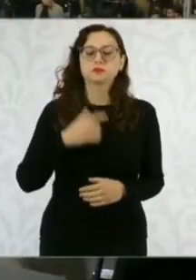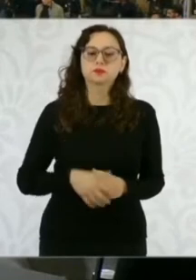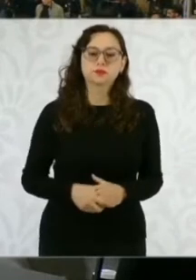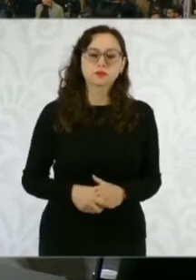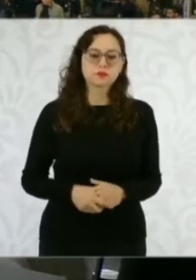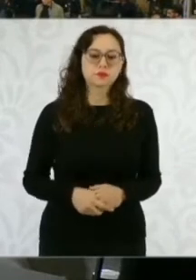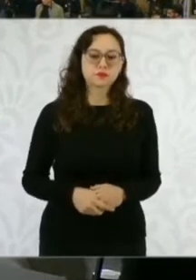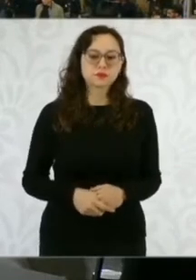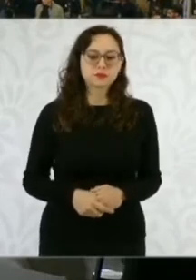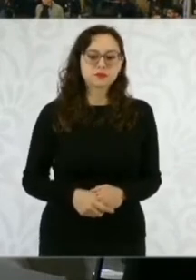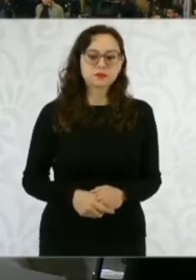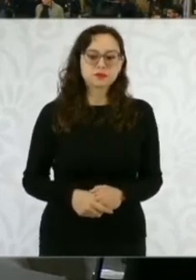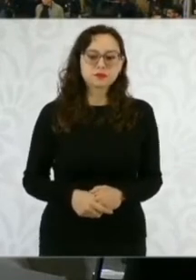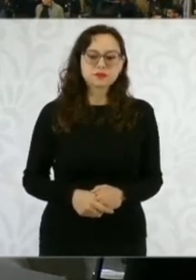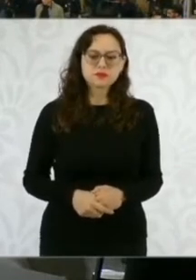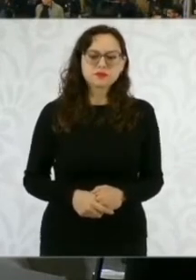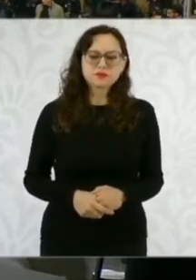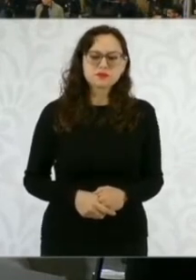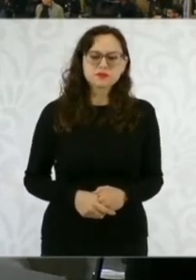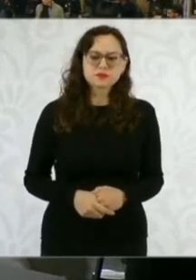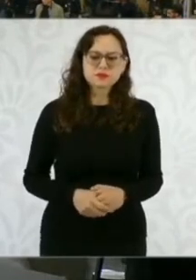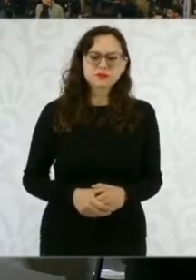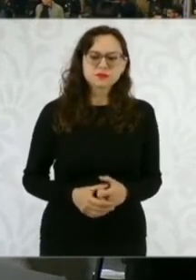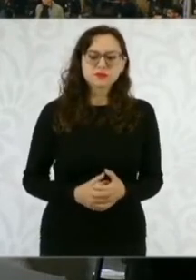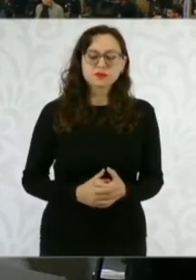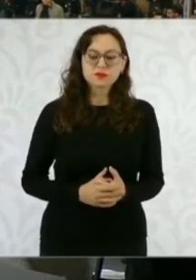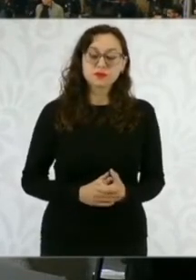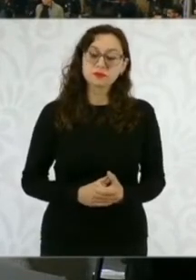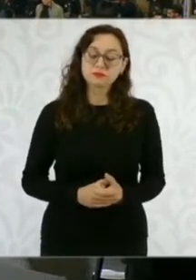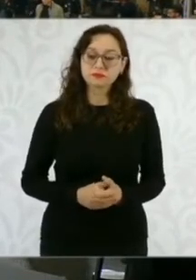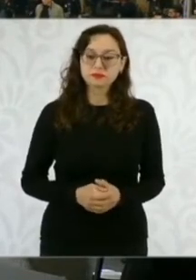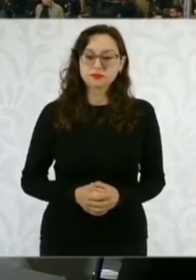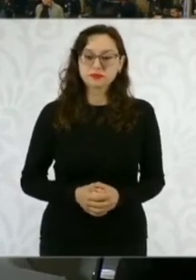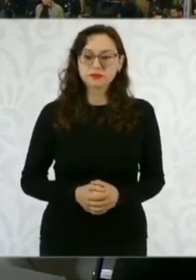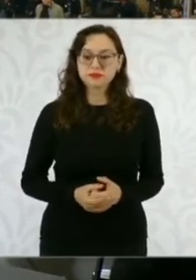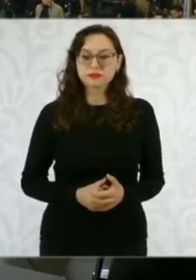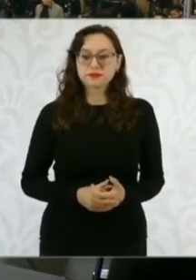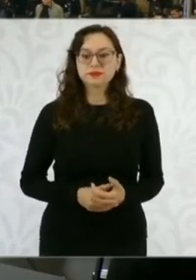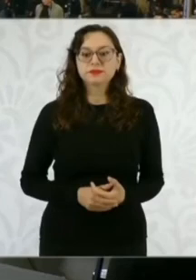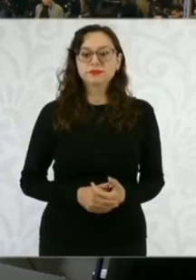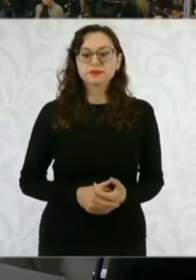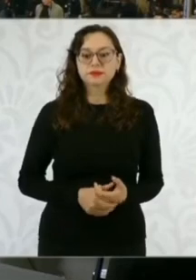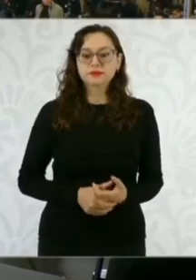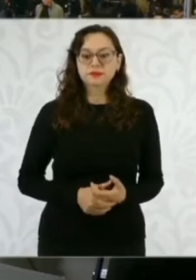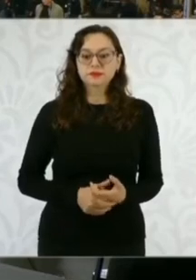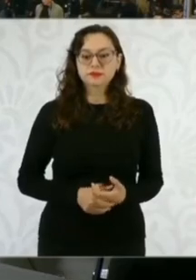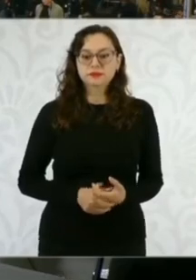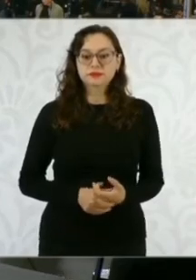¿El asegurado o el dueño del crédito o el trabajador está